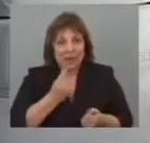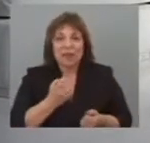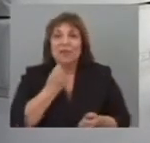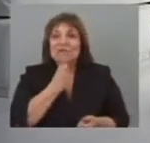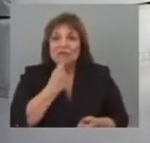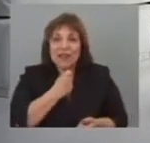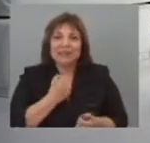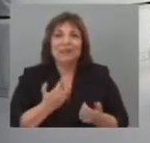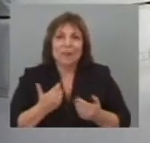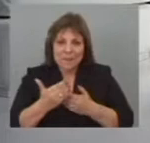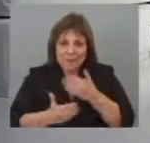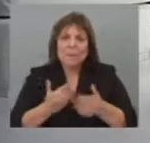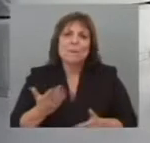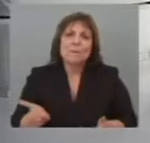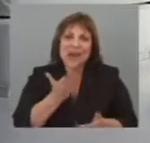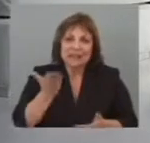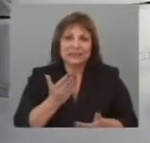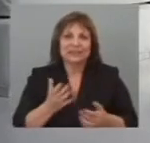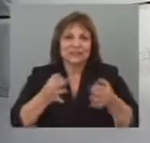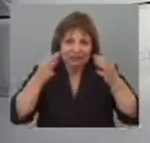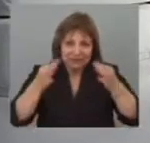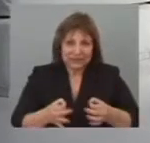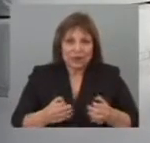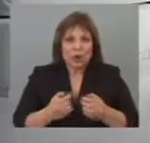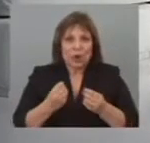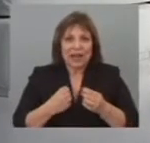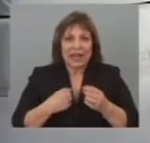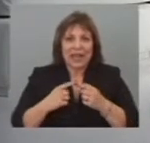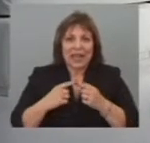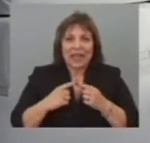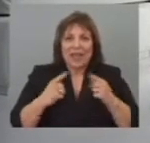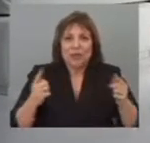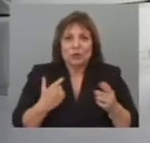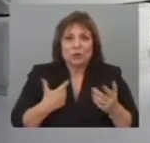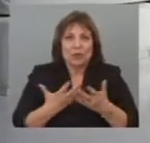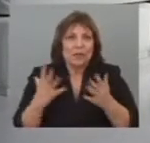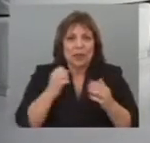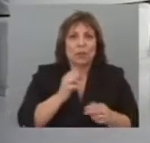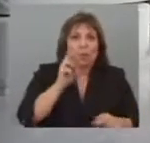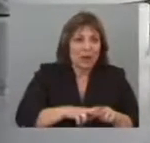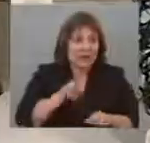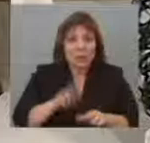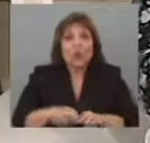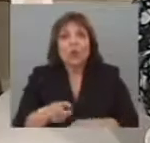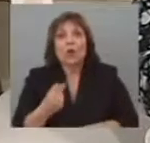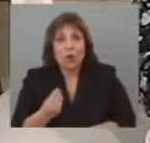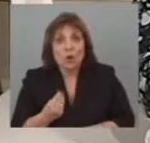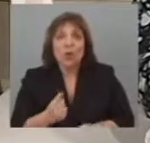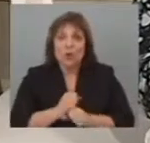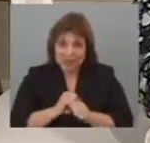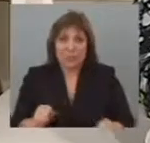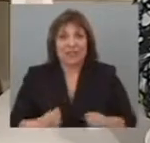camino importante para poder cerrar las brechas que existen de las mujeres, las muertes de las mujeres que son